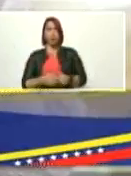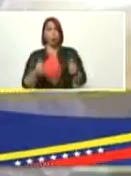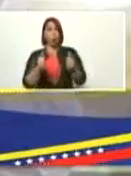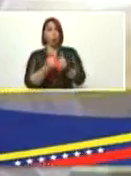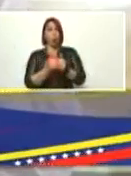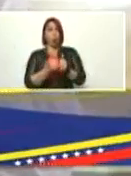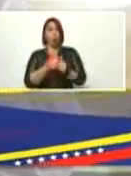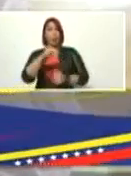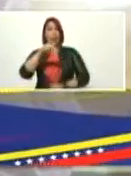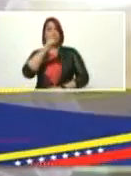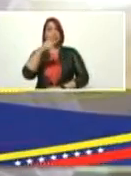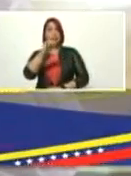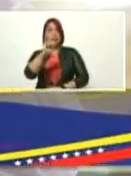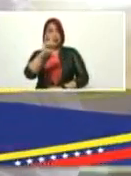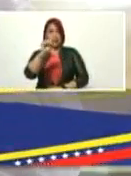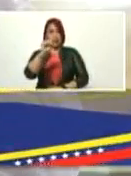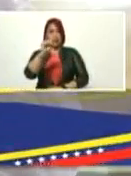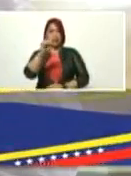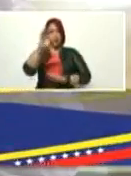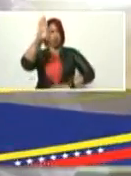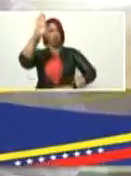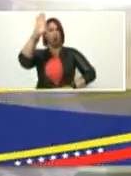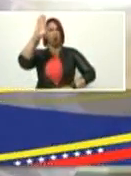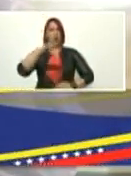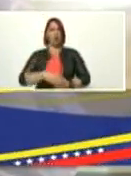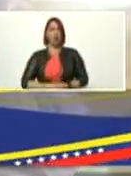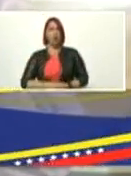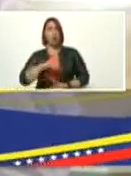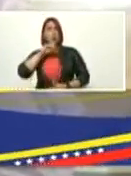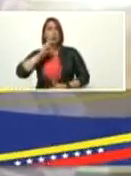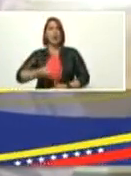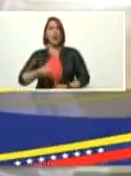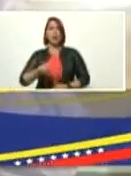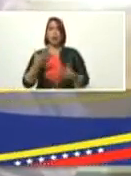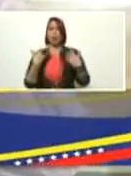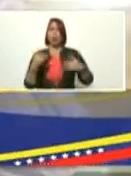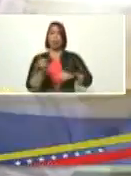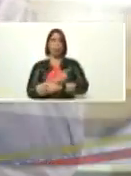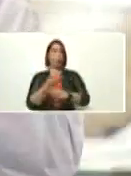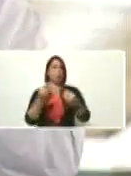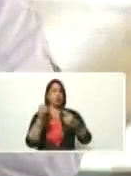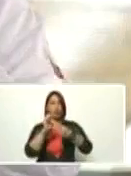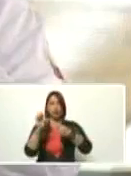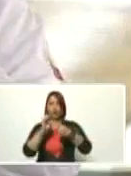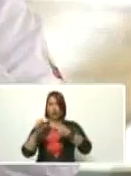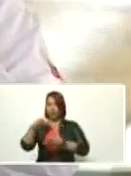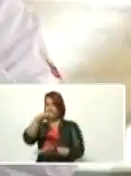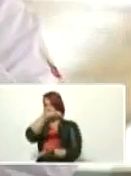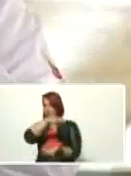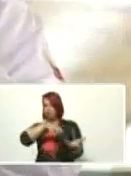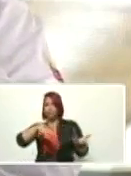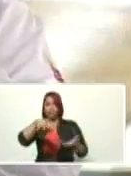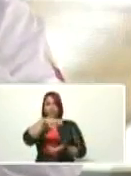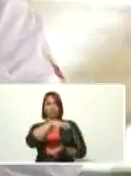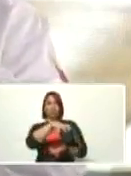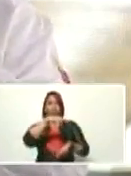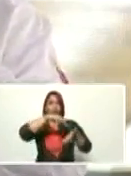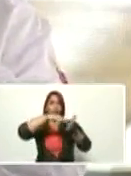de Ucrania, han acelerado muchos elementos de lo que va a